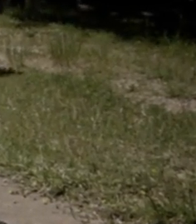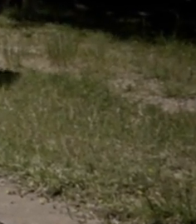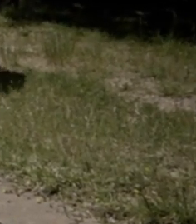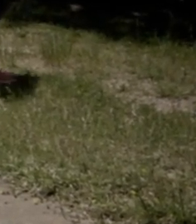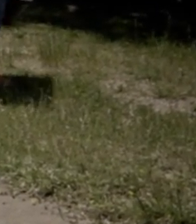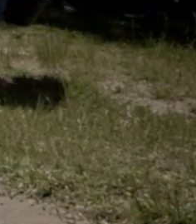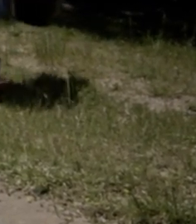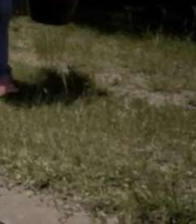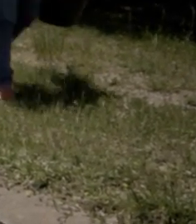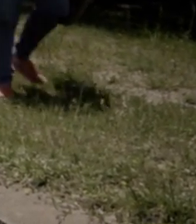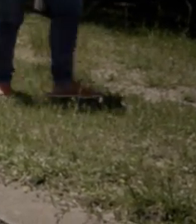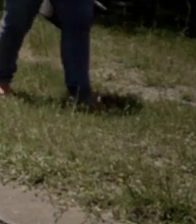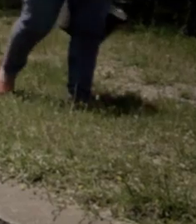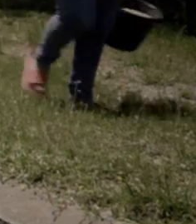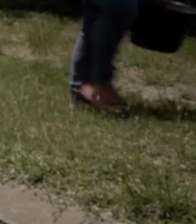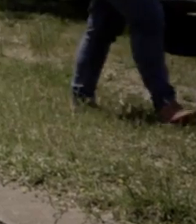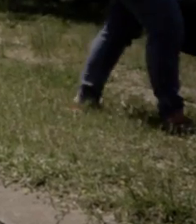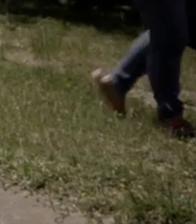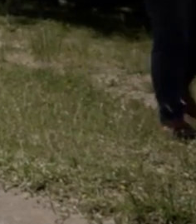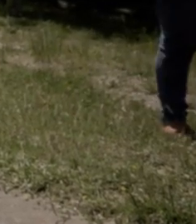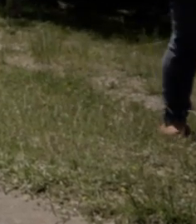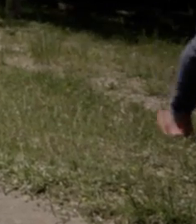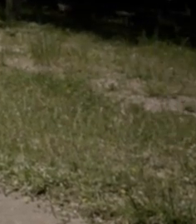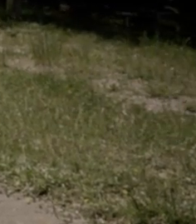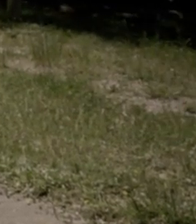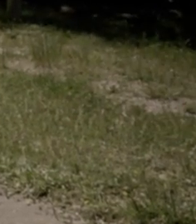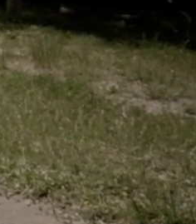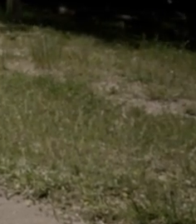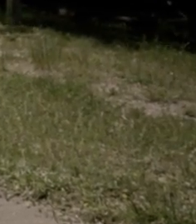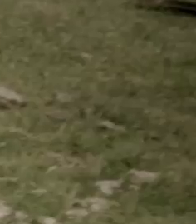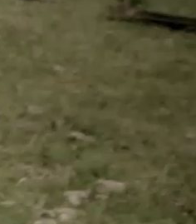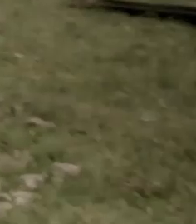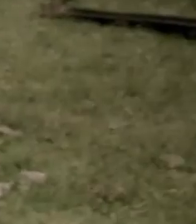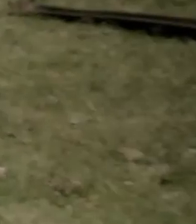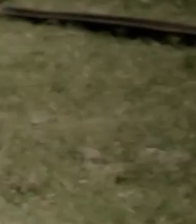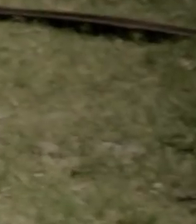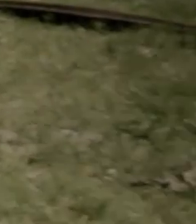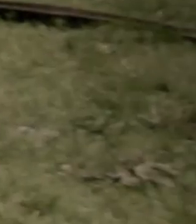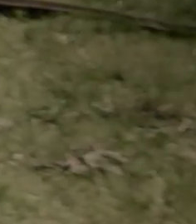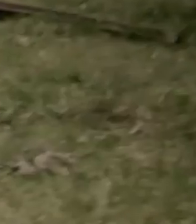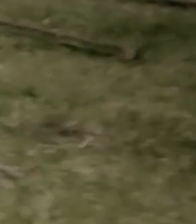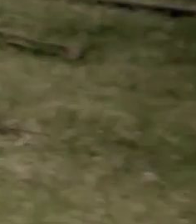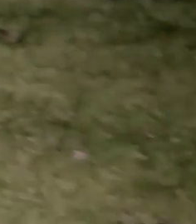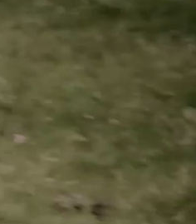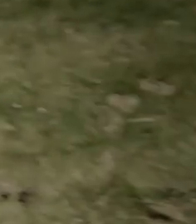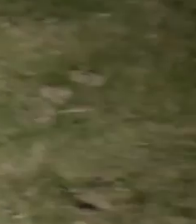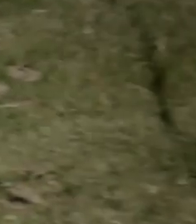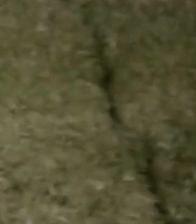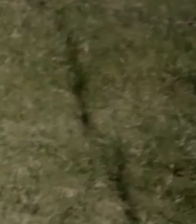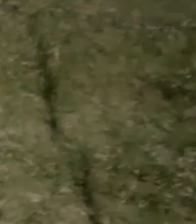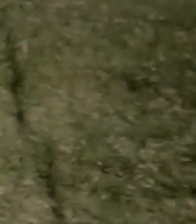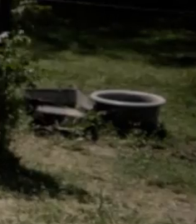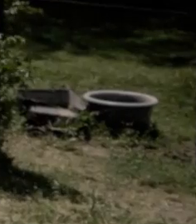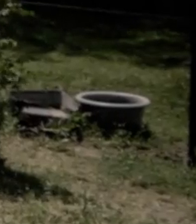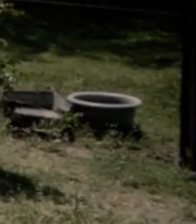y esas cosas son las que tenemos que sentarnos a hablar de igual igual señor su trabajador tiene derechos y obligaciones como